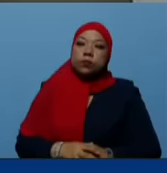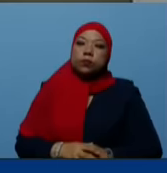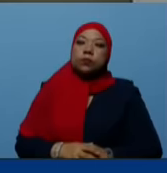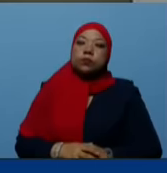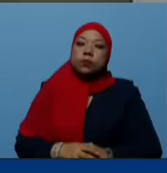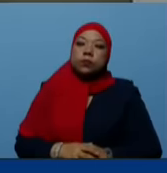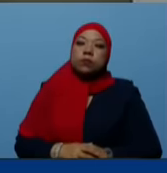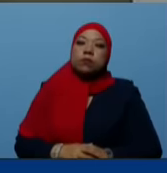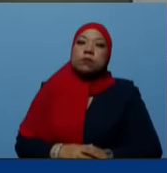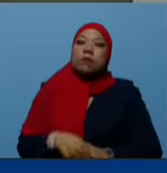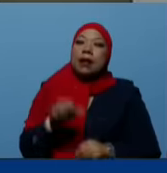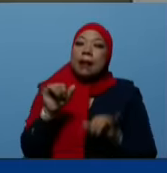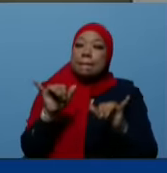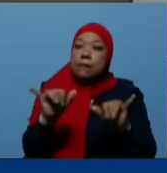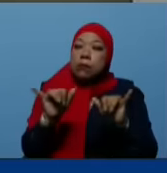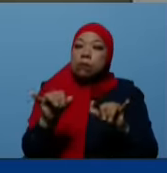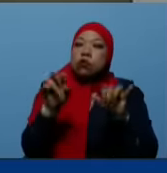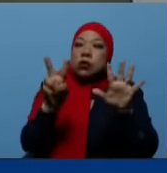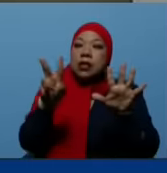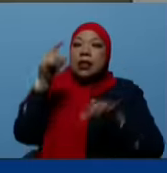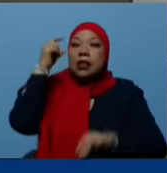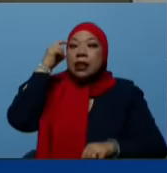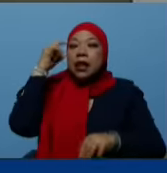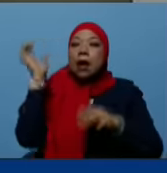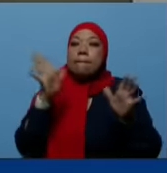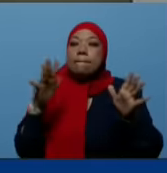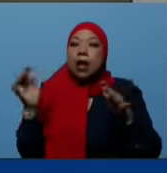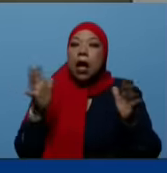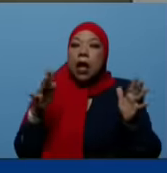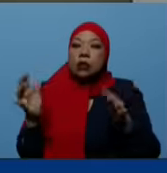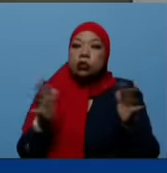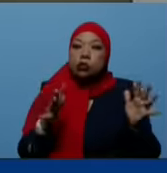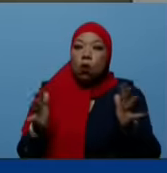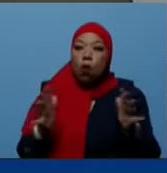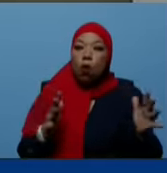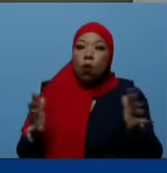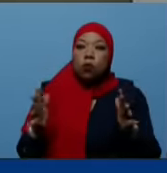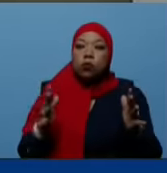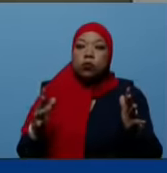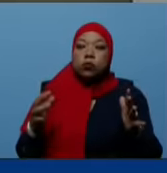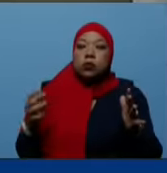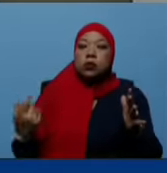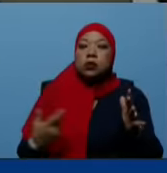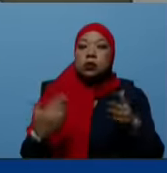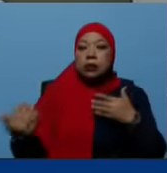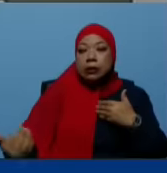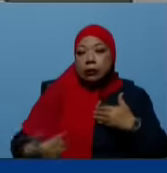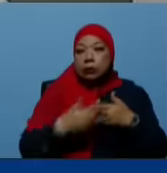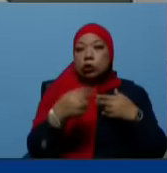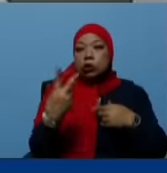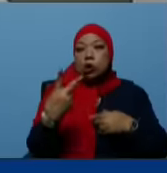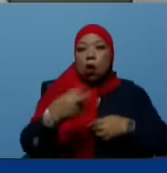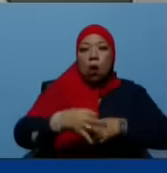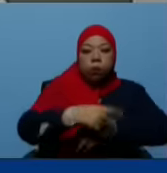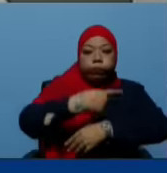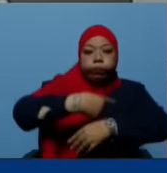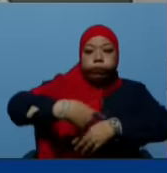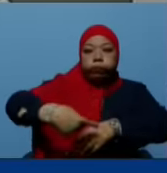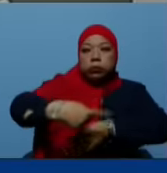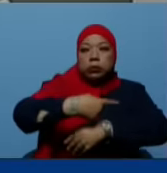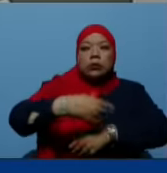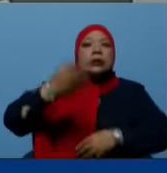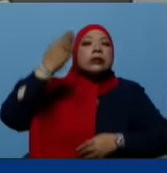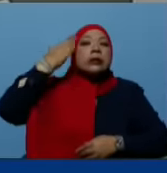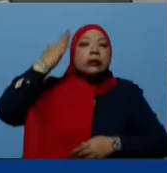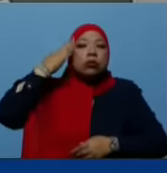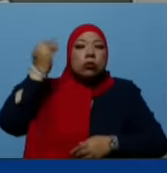el mismo 7 de marzo, apenas a 2 horas de ejecutado el ataque cibernético, que después sabríamos que era un